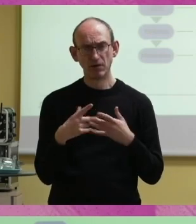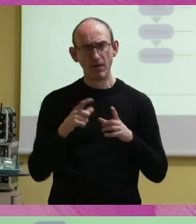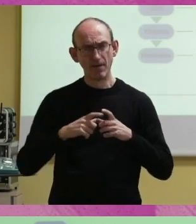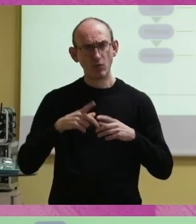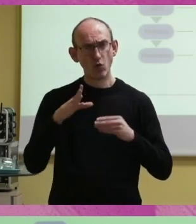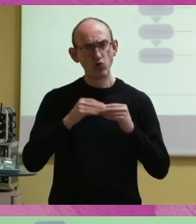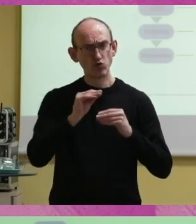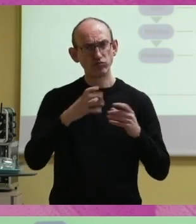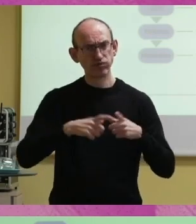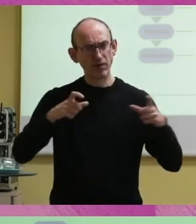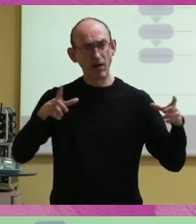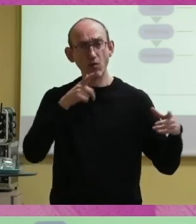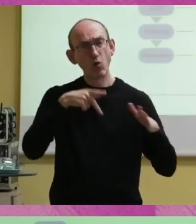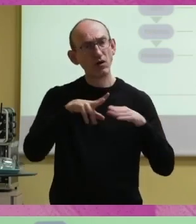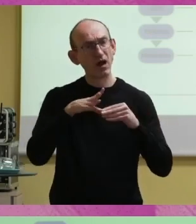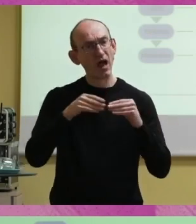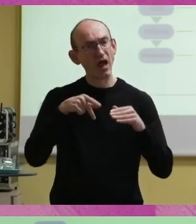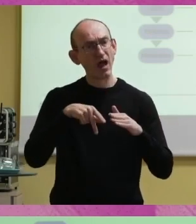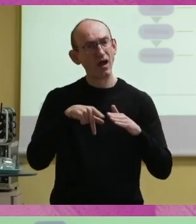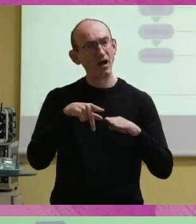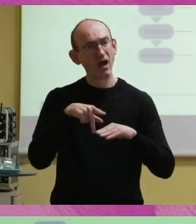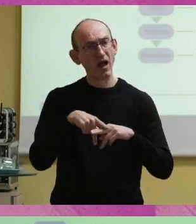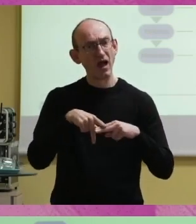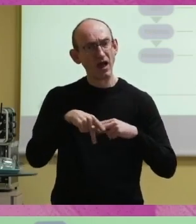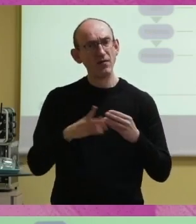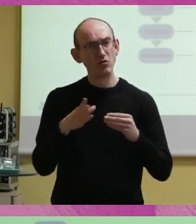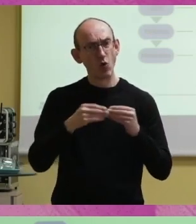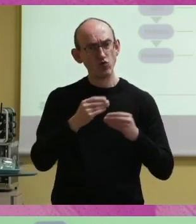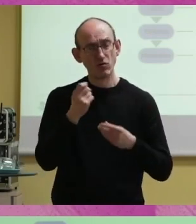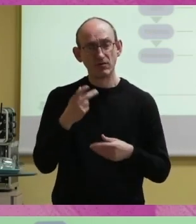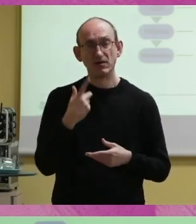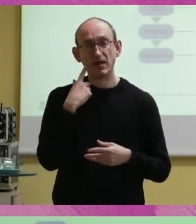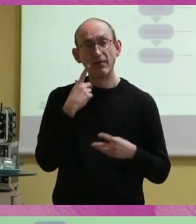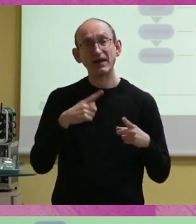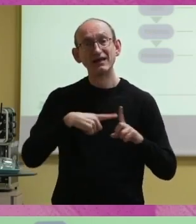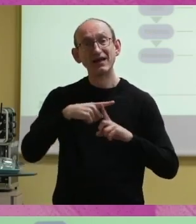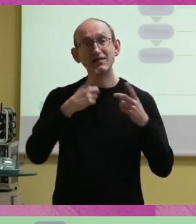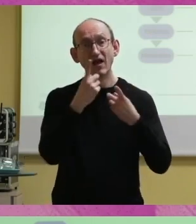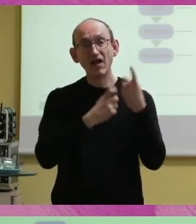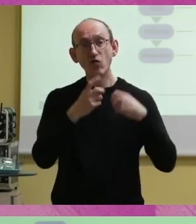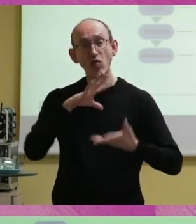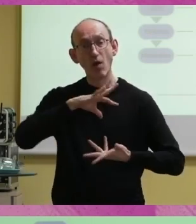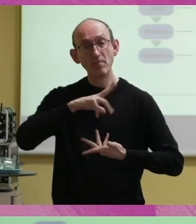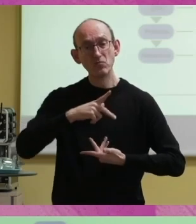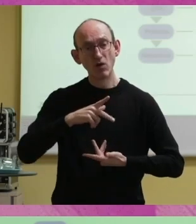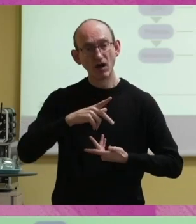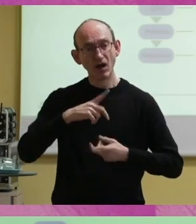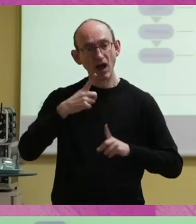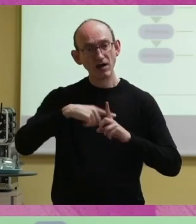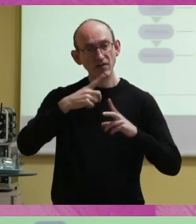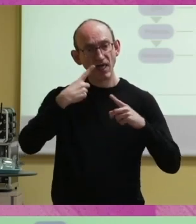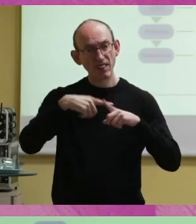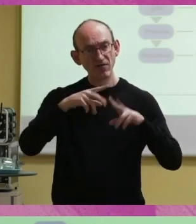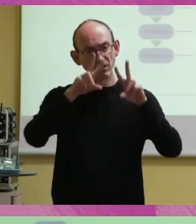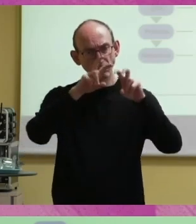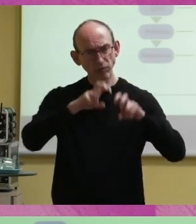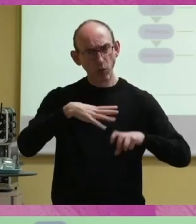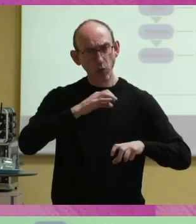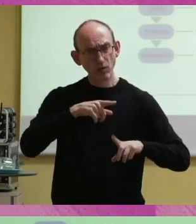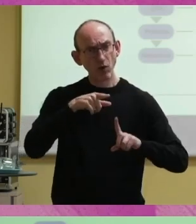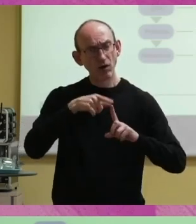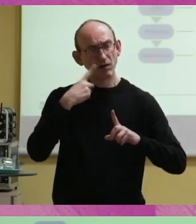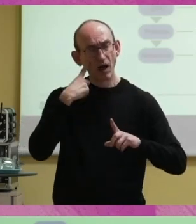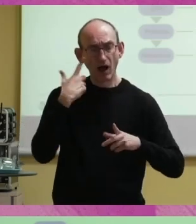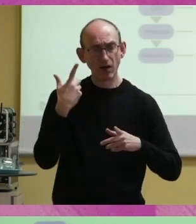útiles. Vemos que podemos estudiar estos diferentes niveles de información biológica para entender mejor cuál es